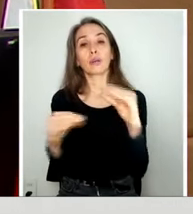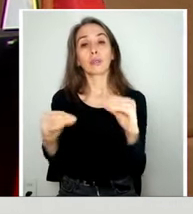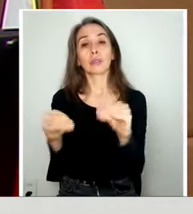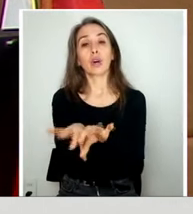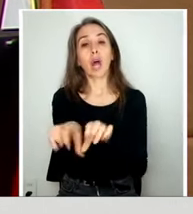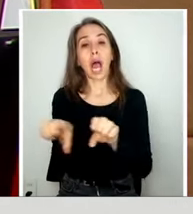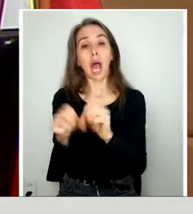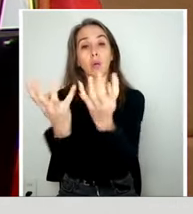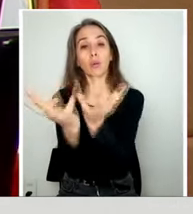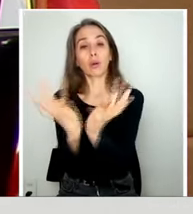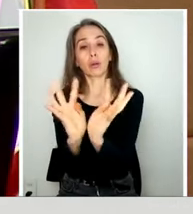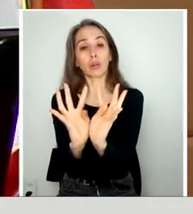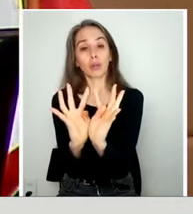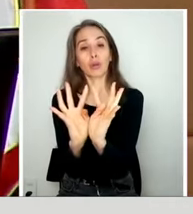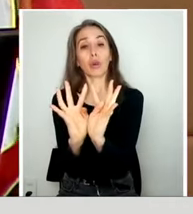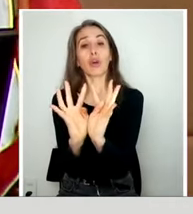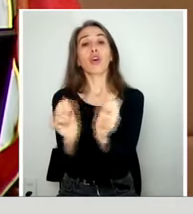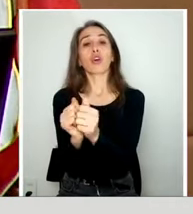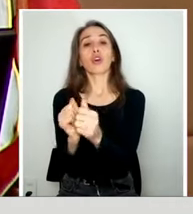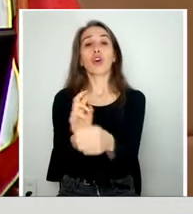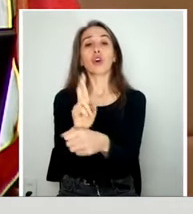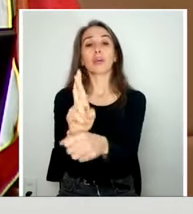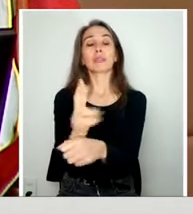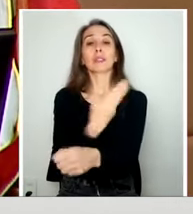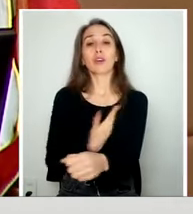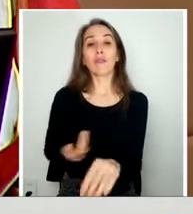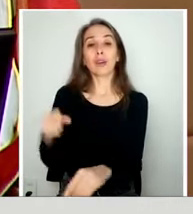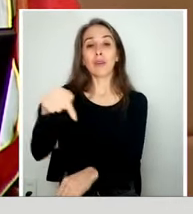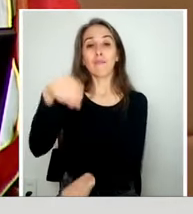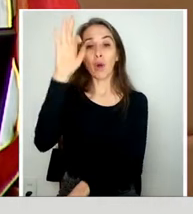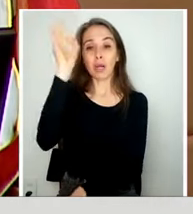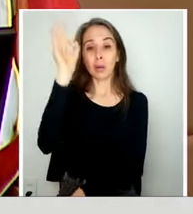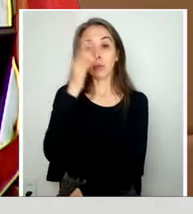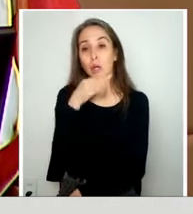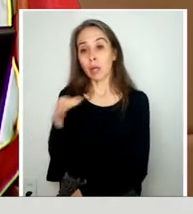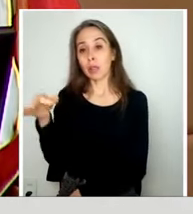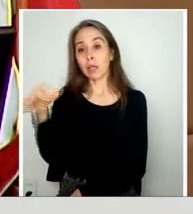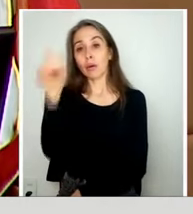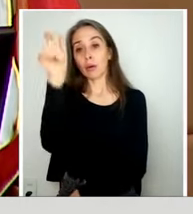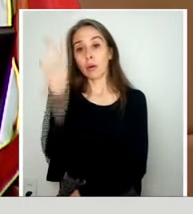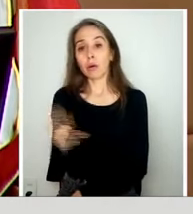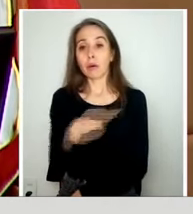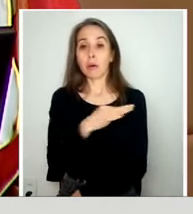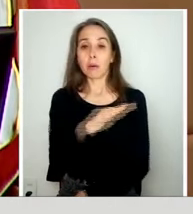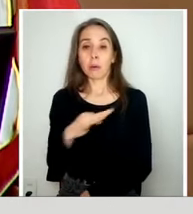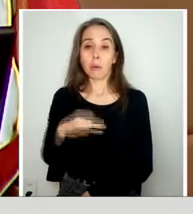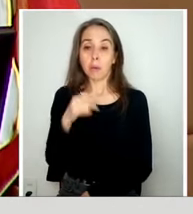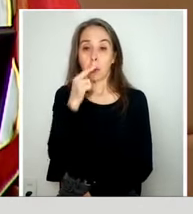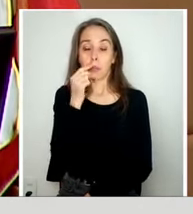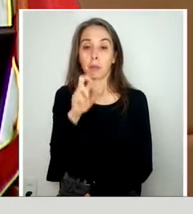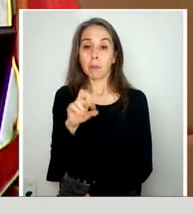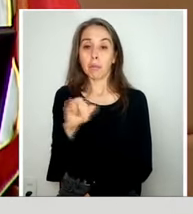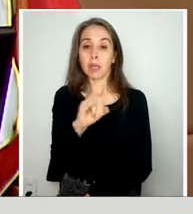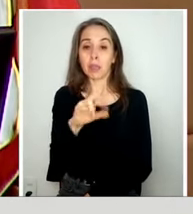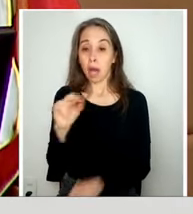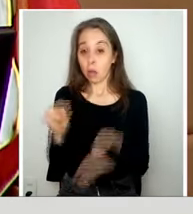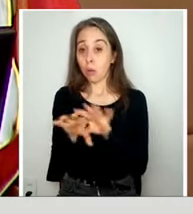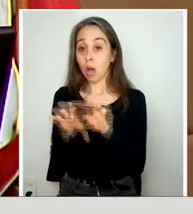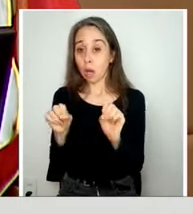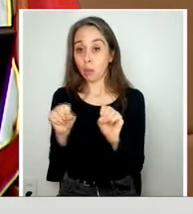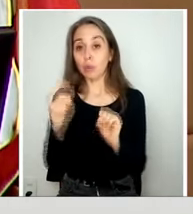en conjunto al gobierno en este caso por su intermedio con el ministro Jaime Pizarro Y es que se crea